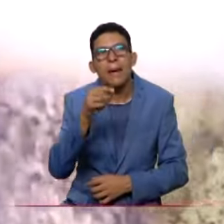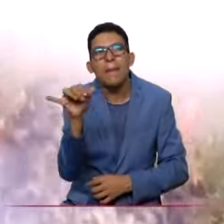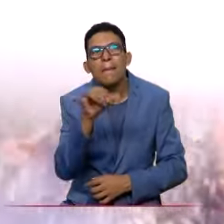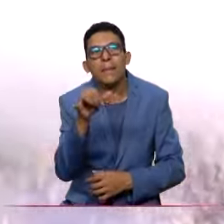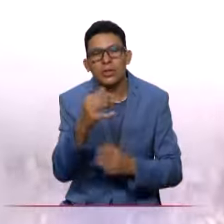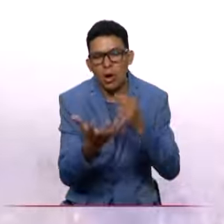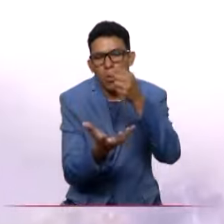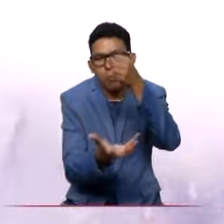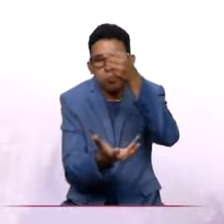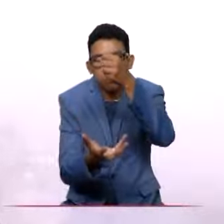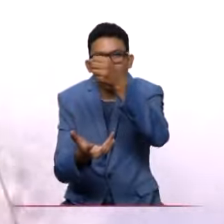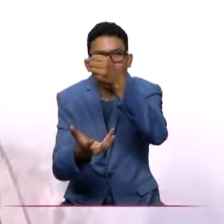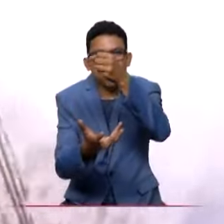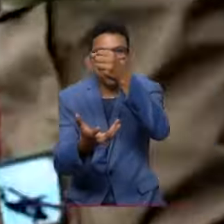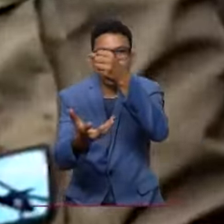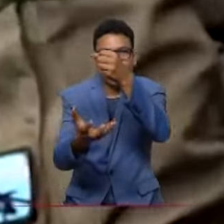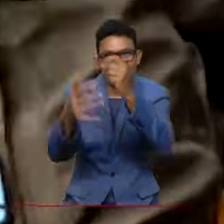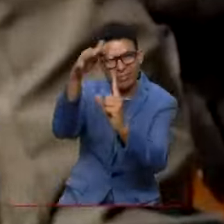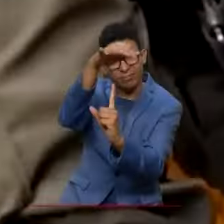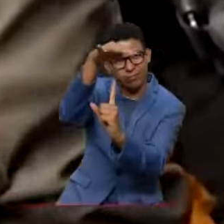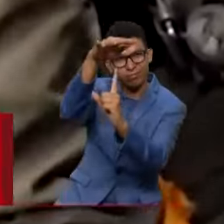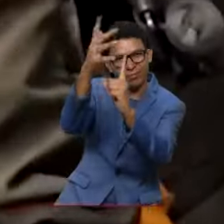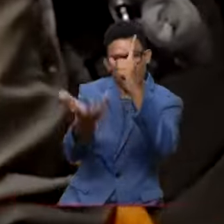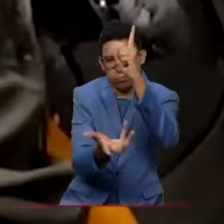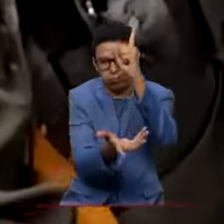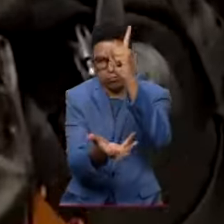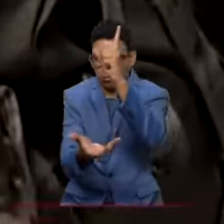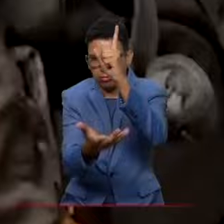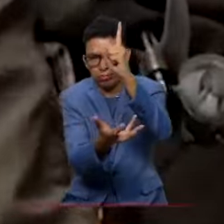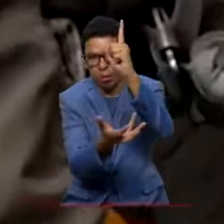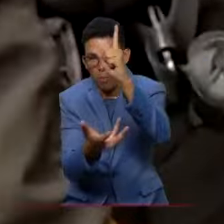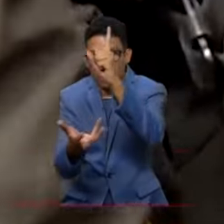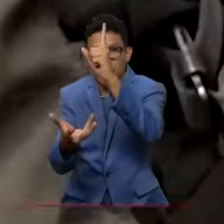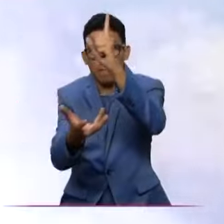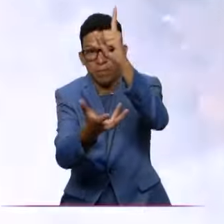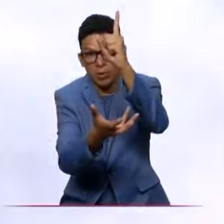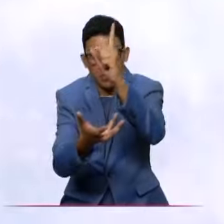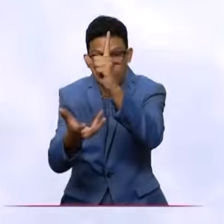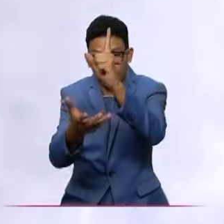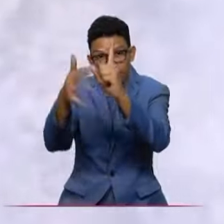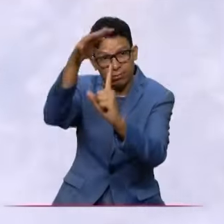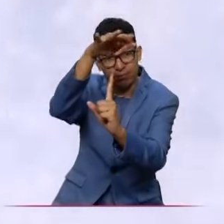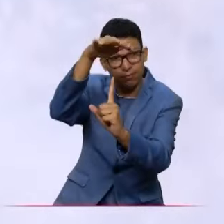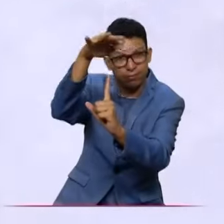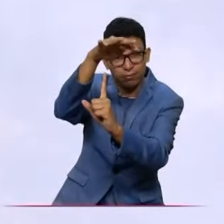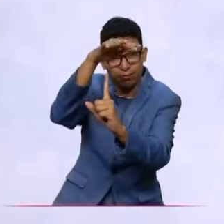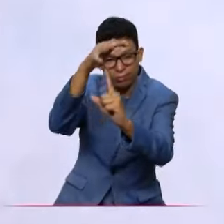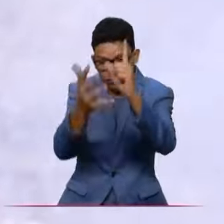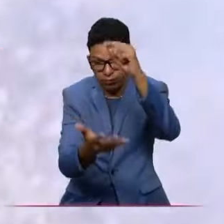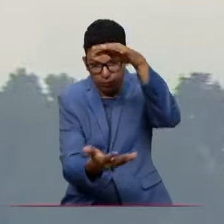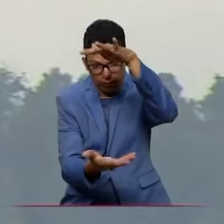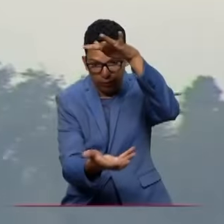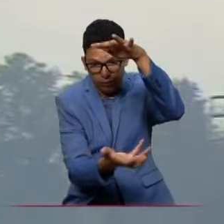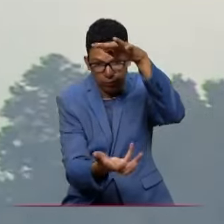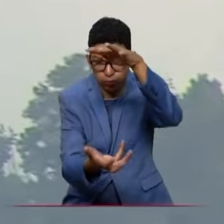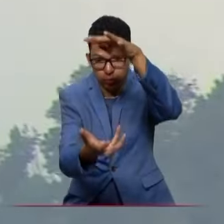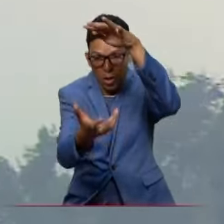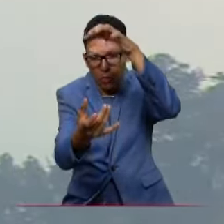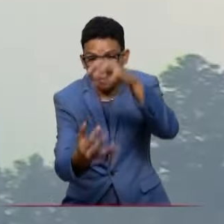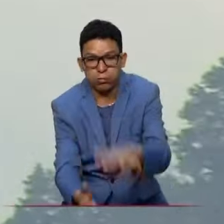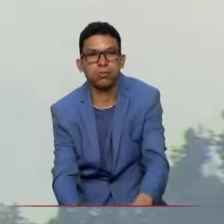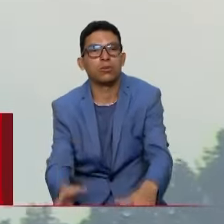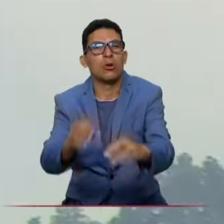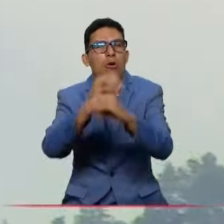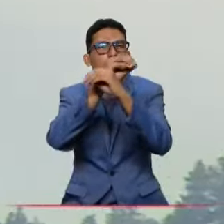globo, habilitado con un sistema de agua que cuelga de la aeronave, atiende los flancos donde se concentran los puntos calientes. Hasta el momento se